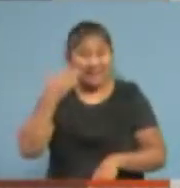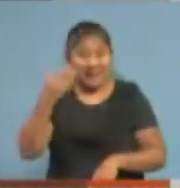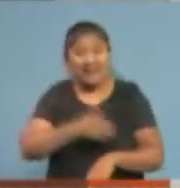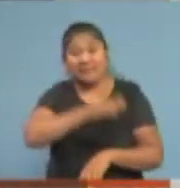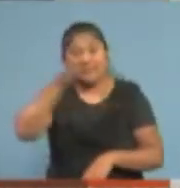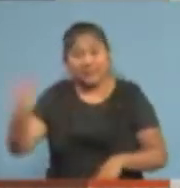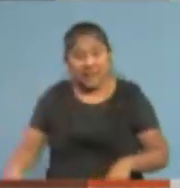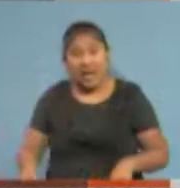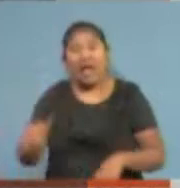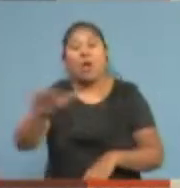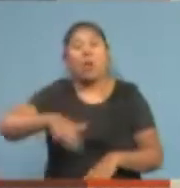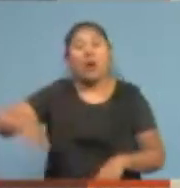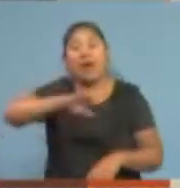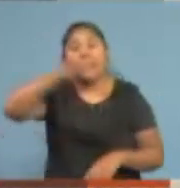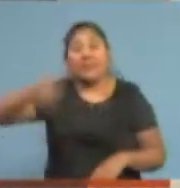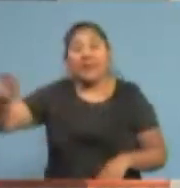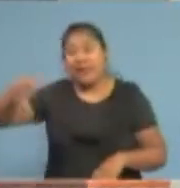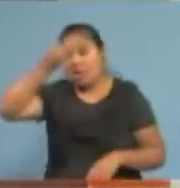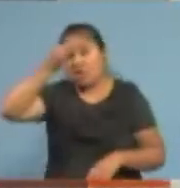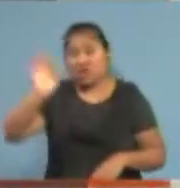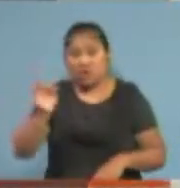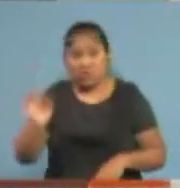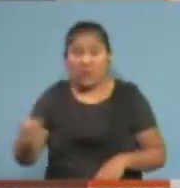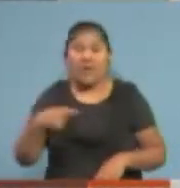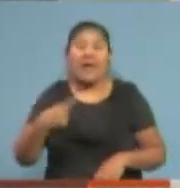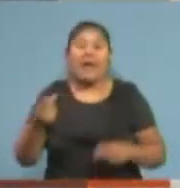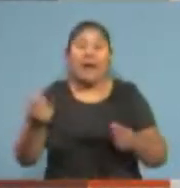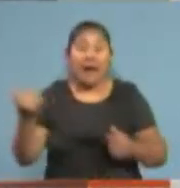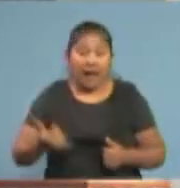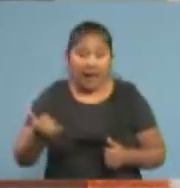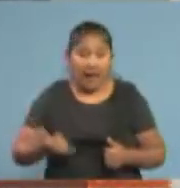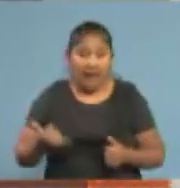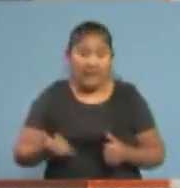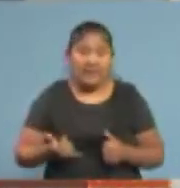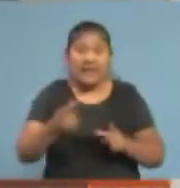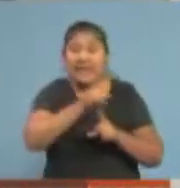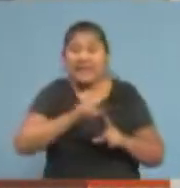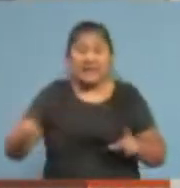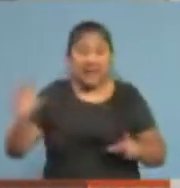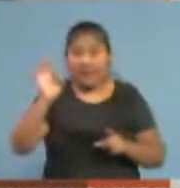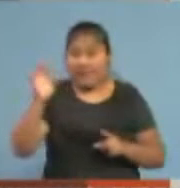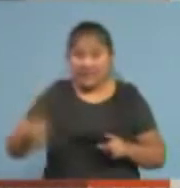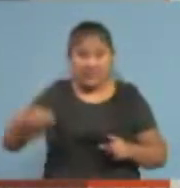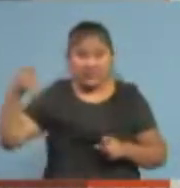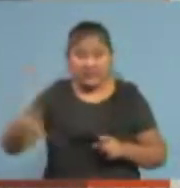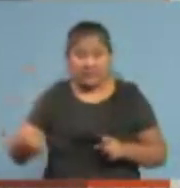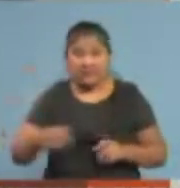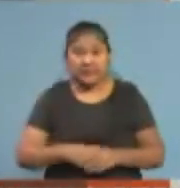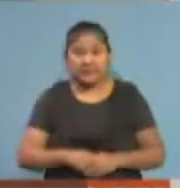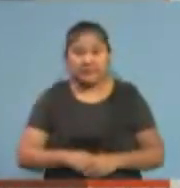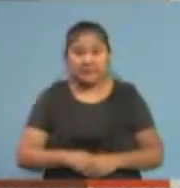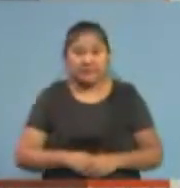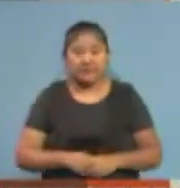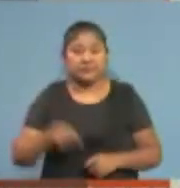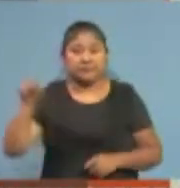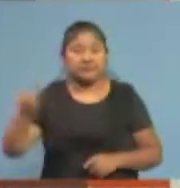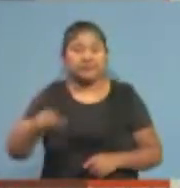costo no tiene un costo si de 100 pesos después lo que es espacio espacios públicos va a ser el encargado de ubicar los que están